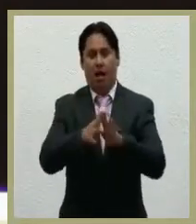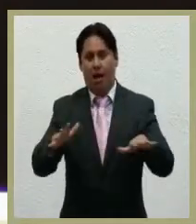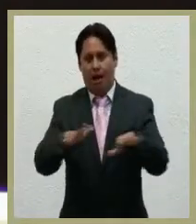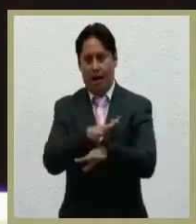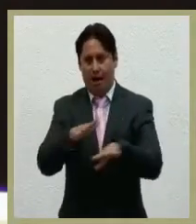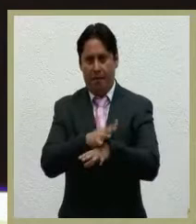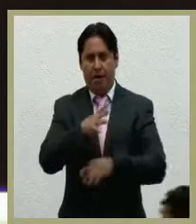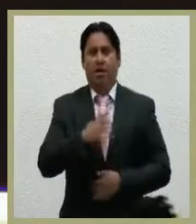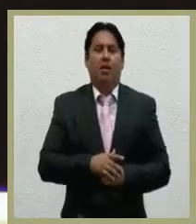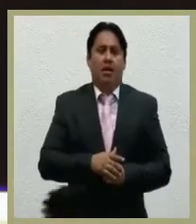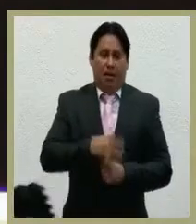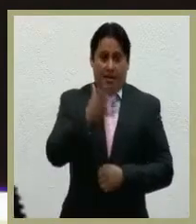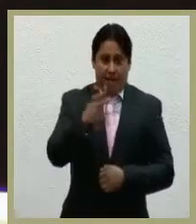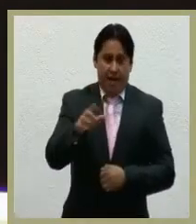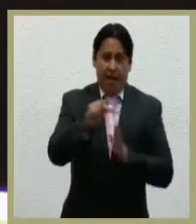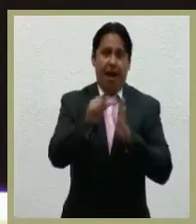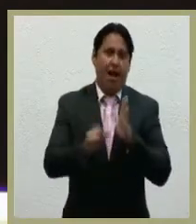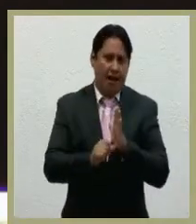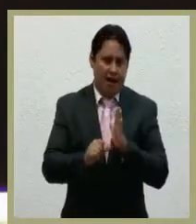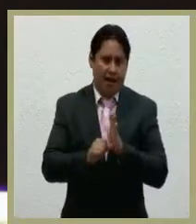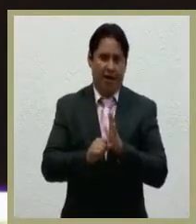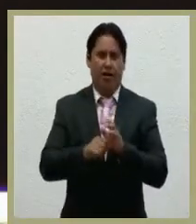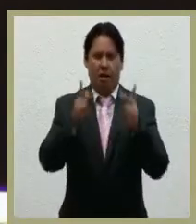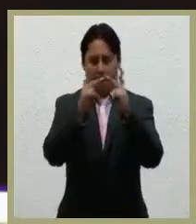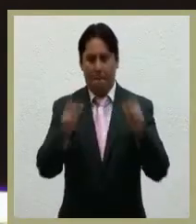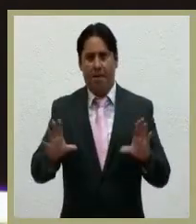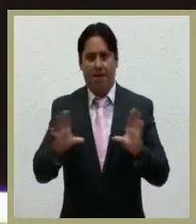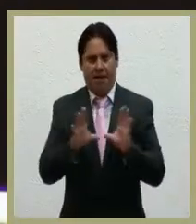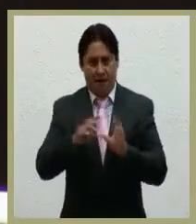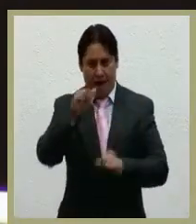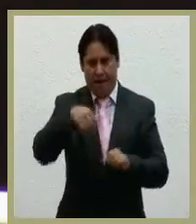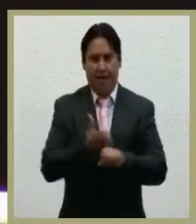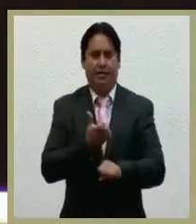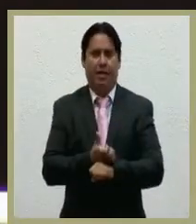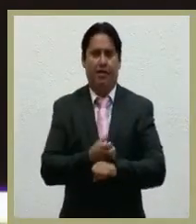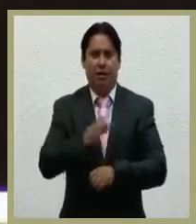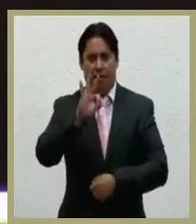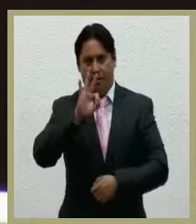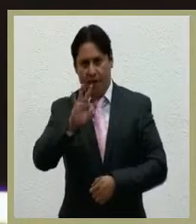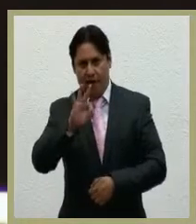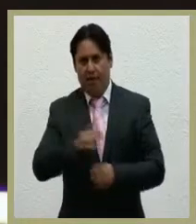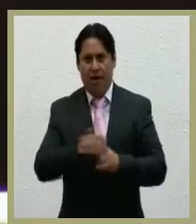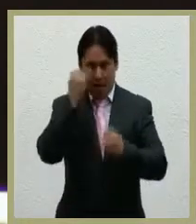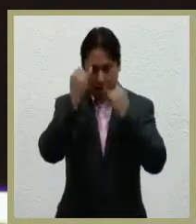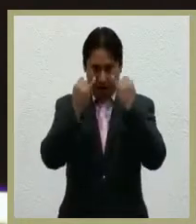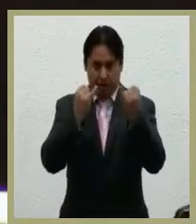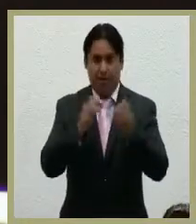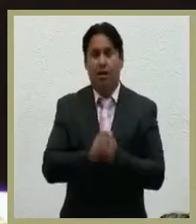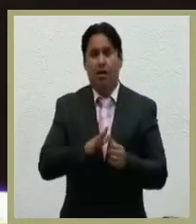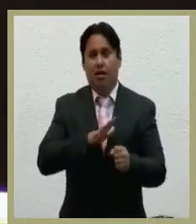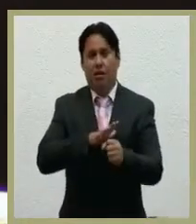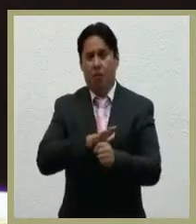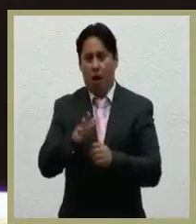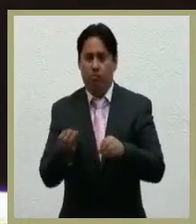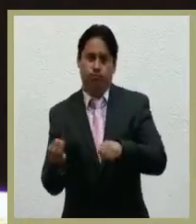décima del artículo 5 de la Ley de Protección Civil del Estado de Chiapas. 3. Iniciativa de decreto por el que se adiciona